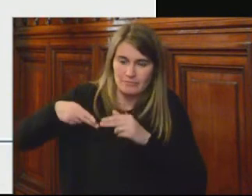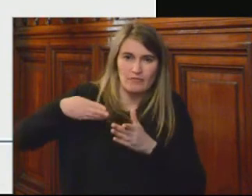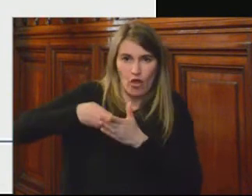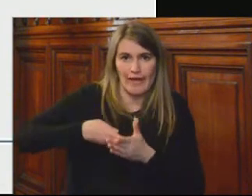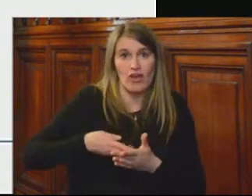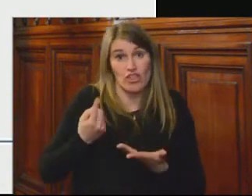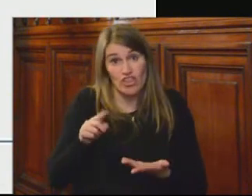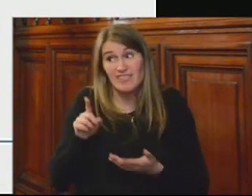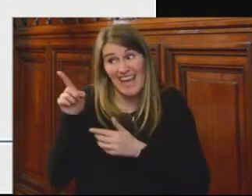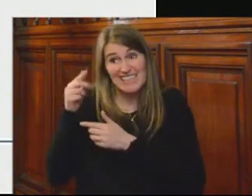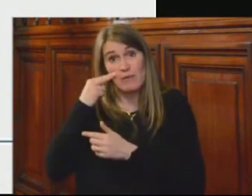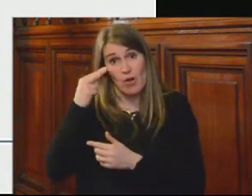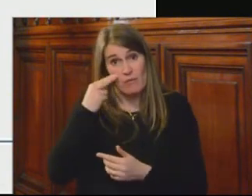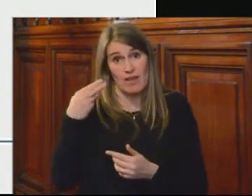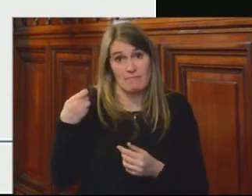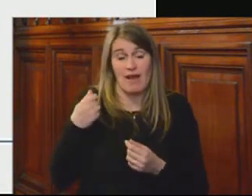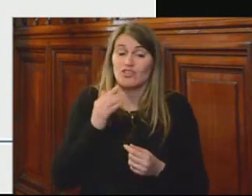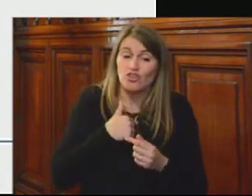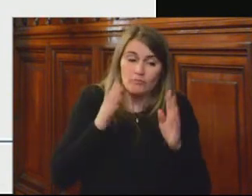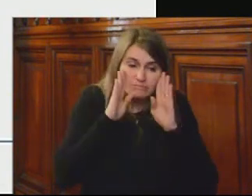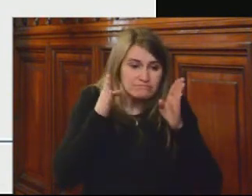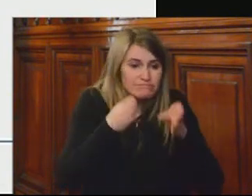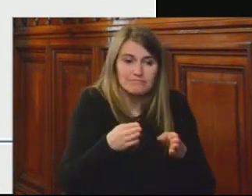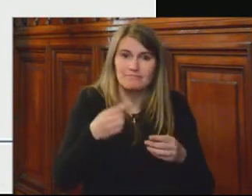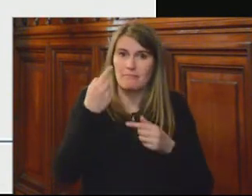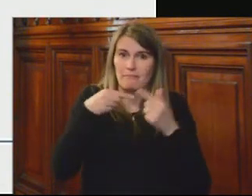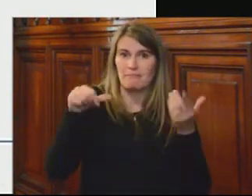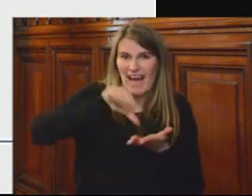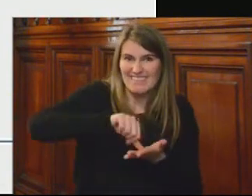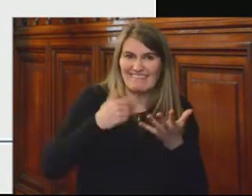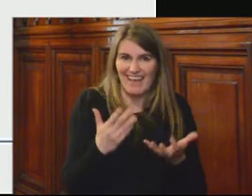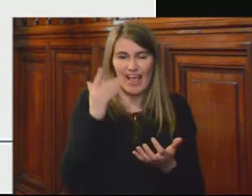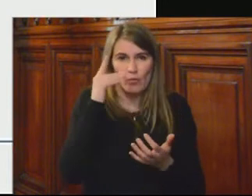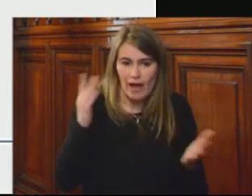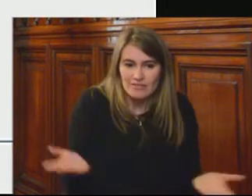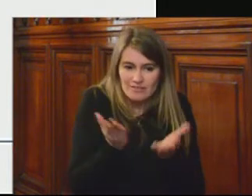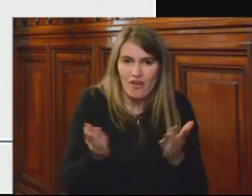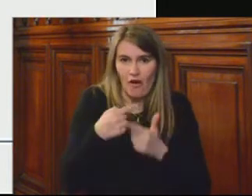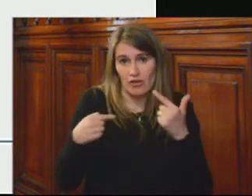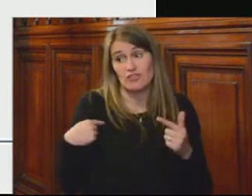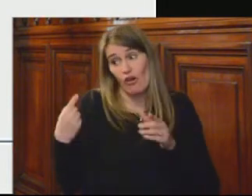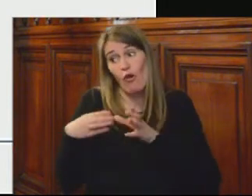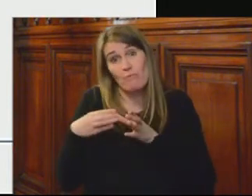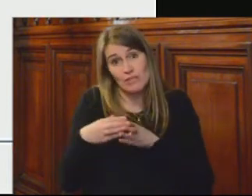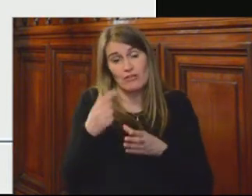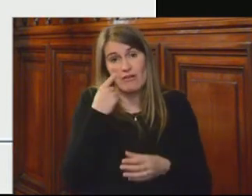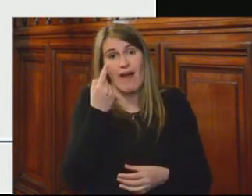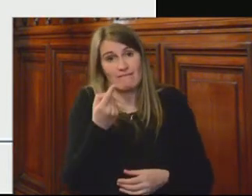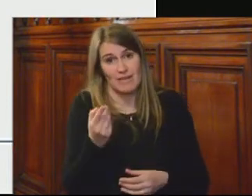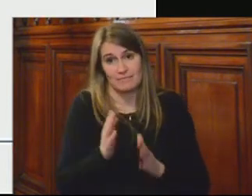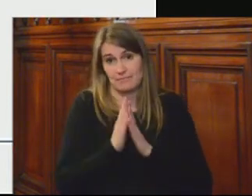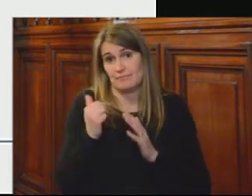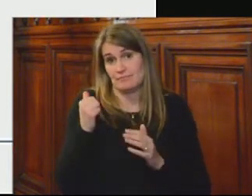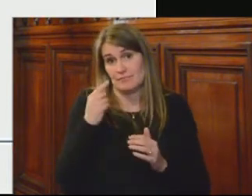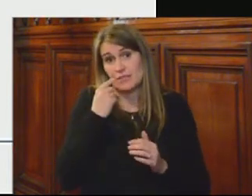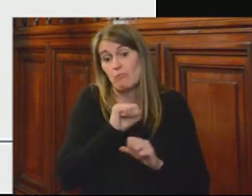pues, todas las políticas que se han puesto en marcha en nuestro país y que creemos que la Comisión debe considerar en el marco